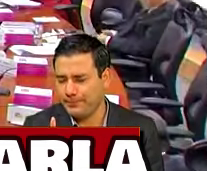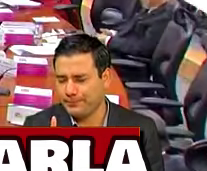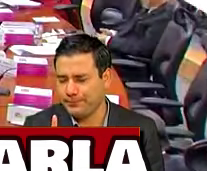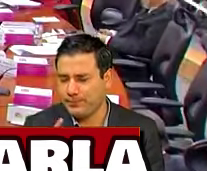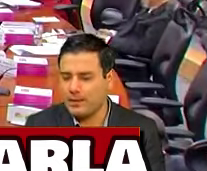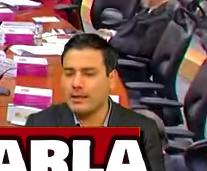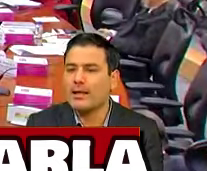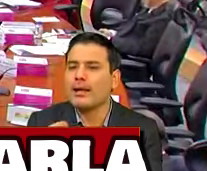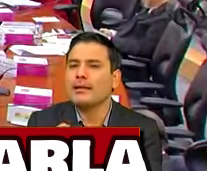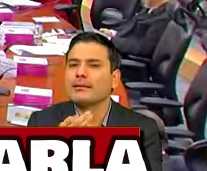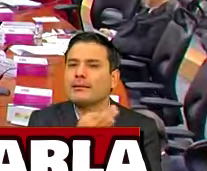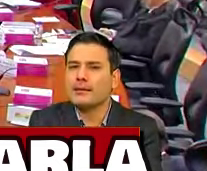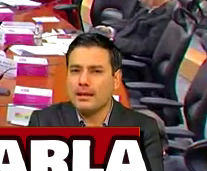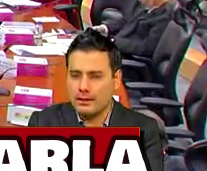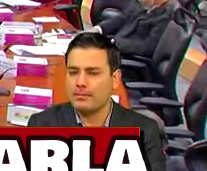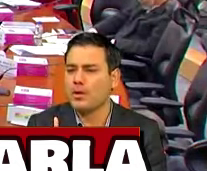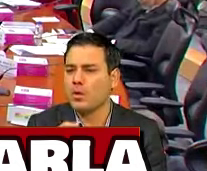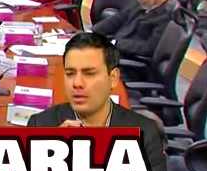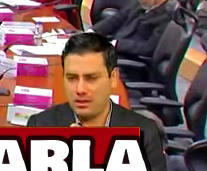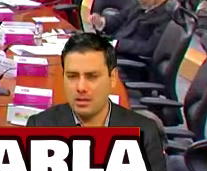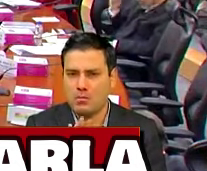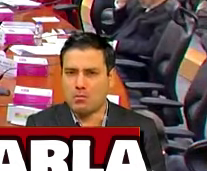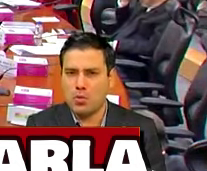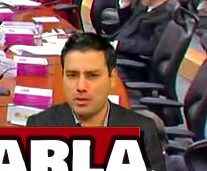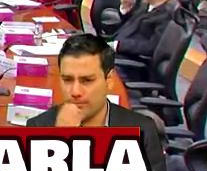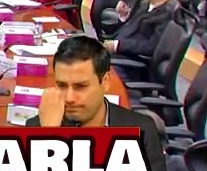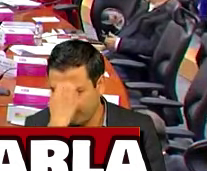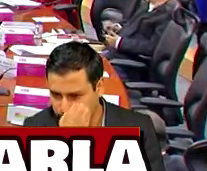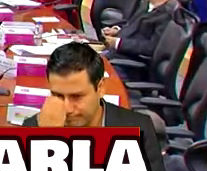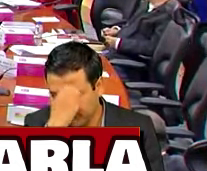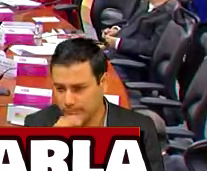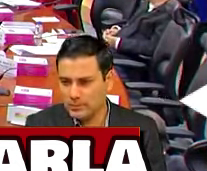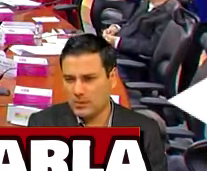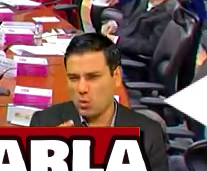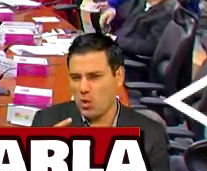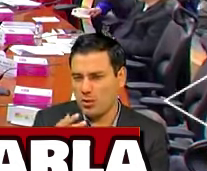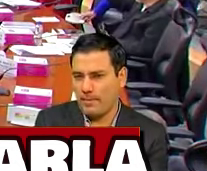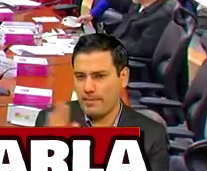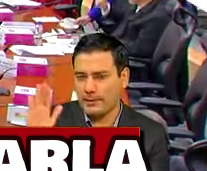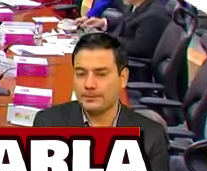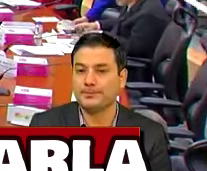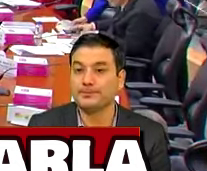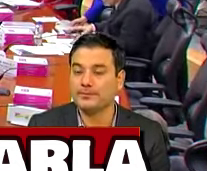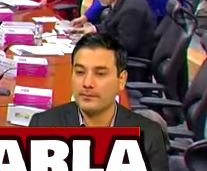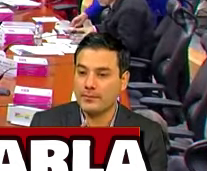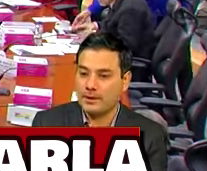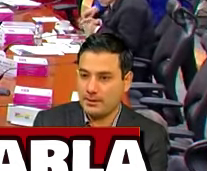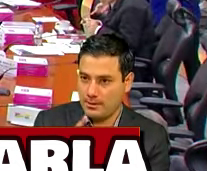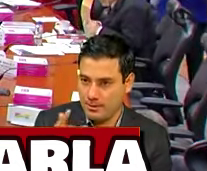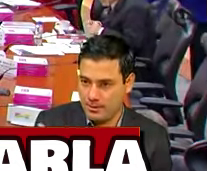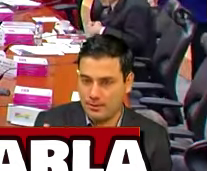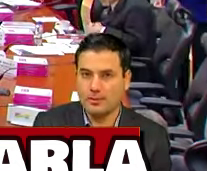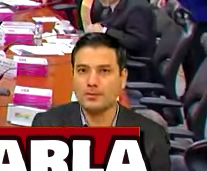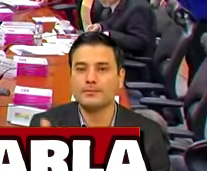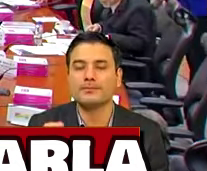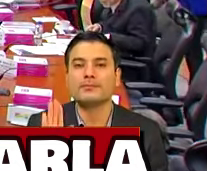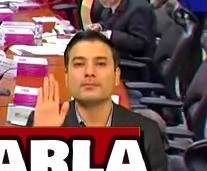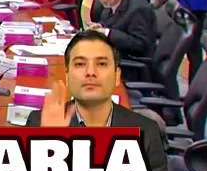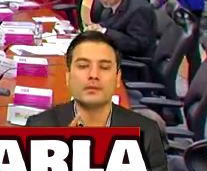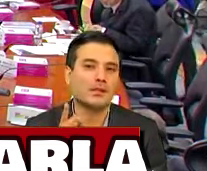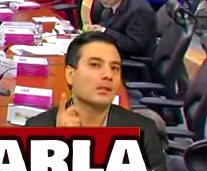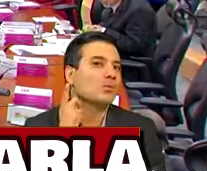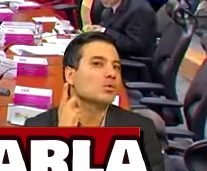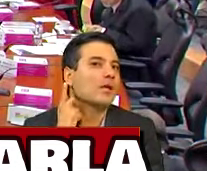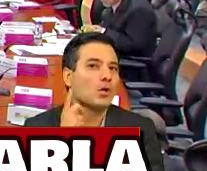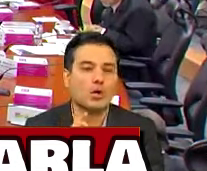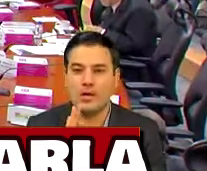Gracias. Gracias, consejera Carla Jonfrey. ¿Hay alguien más? Adelante, diputado